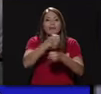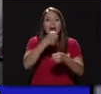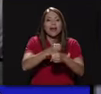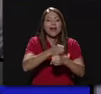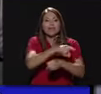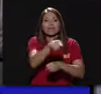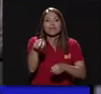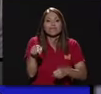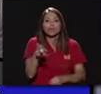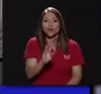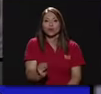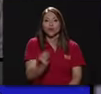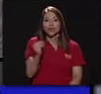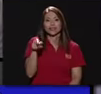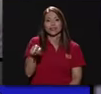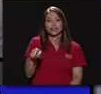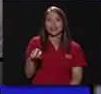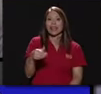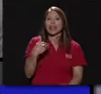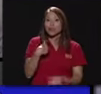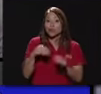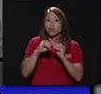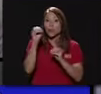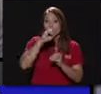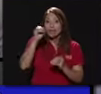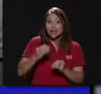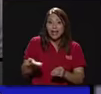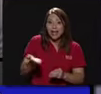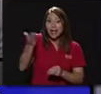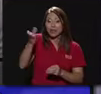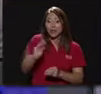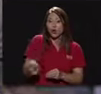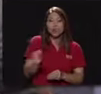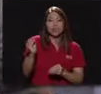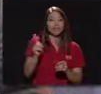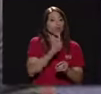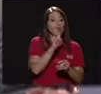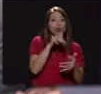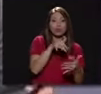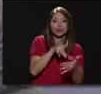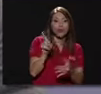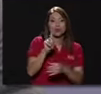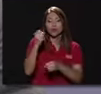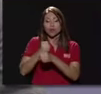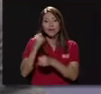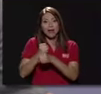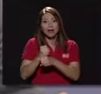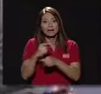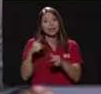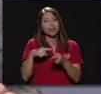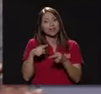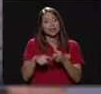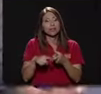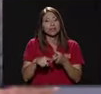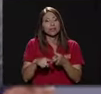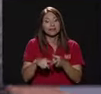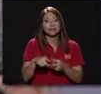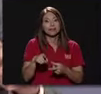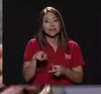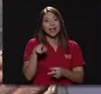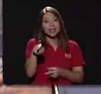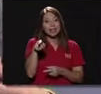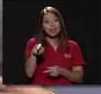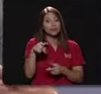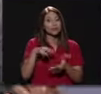jóvenes, ¿verdad? Entonces tenemos una cantidad de jóvenes que no estudian ni trabajan, y entonces hasta cierto punto